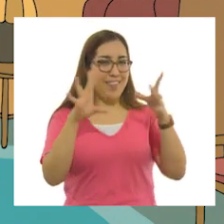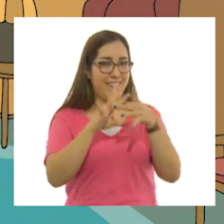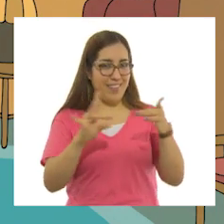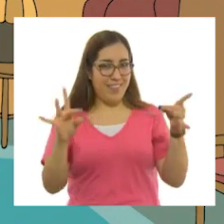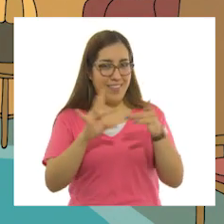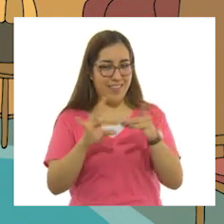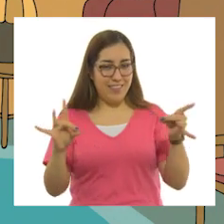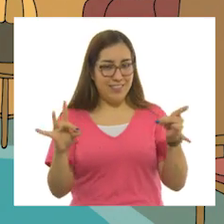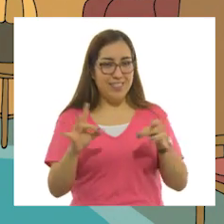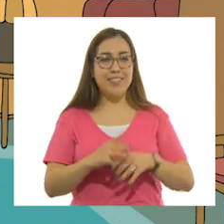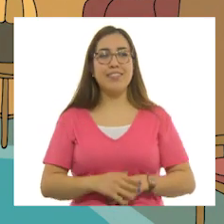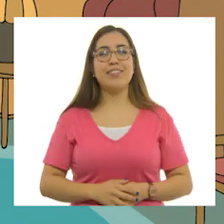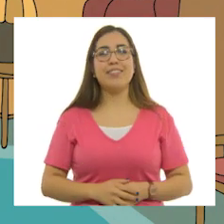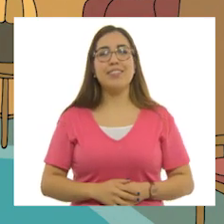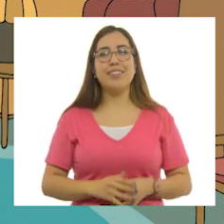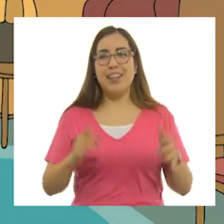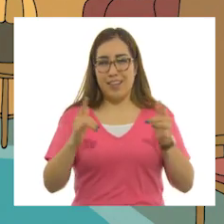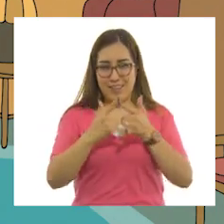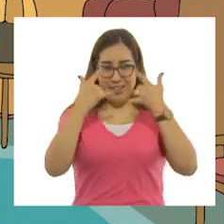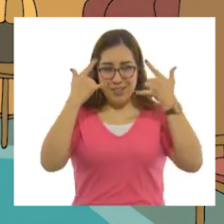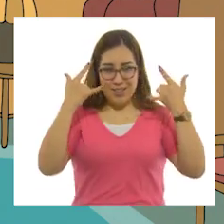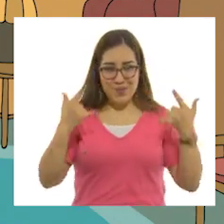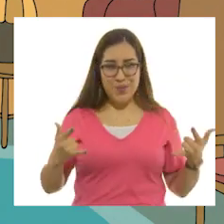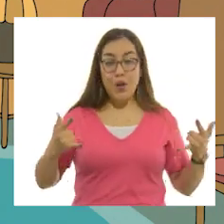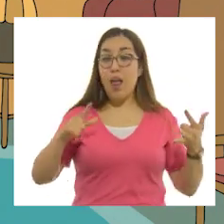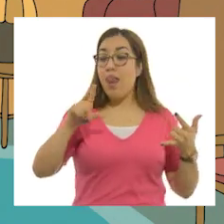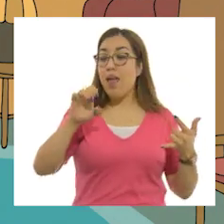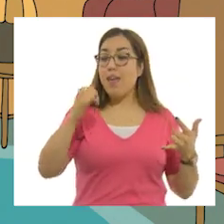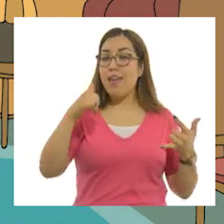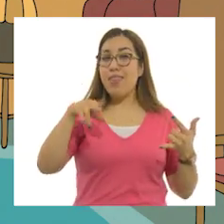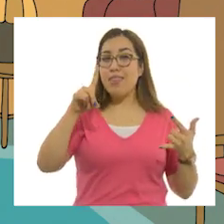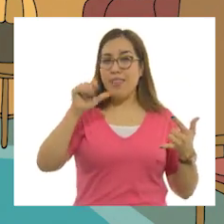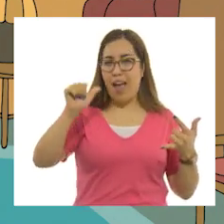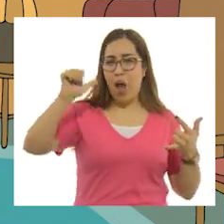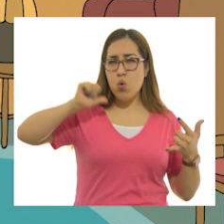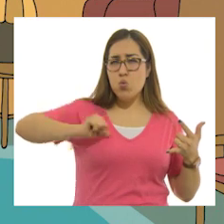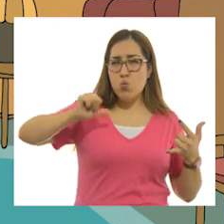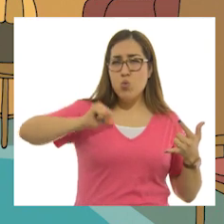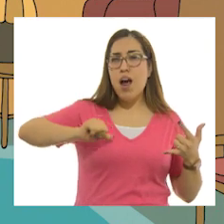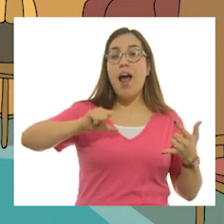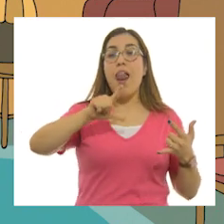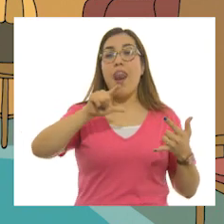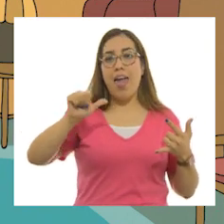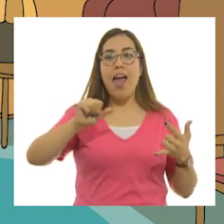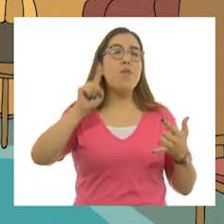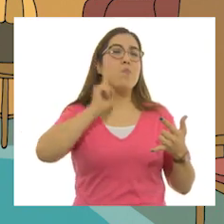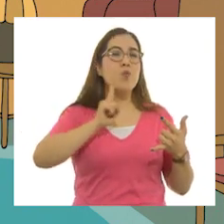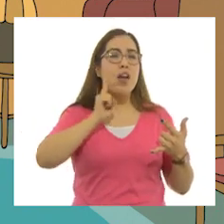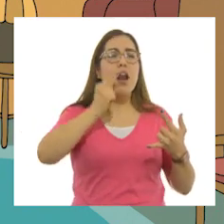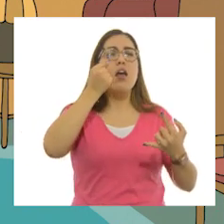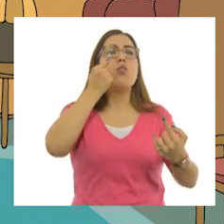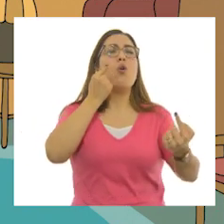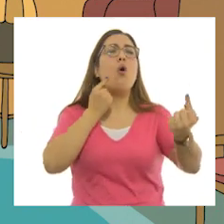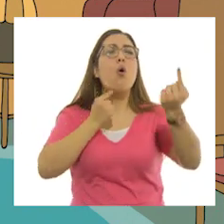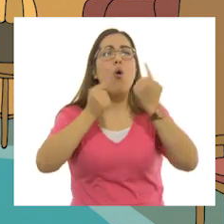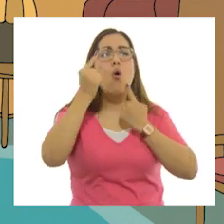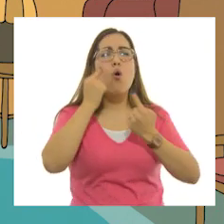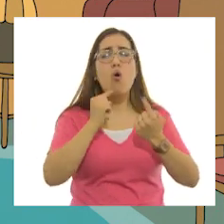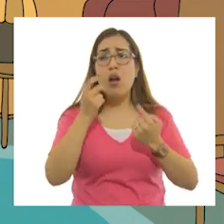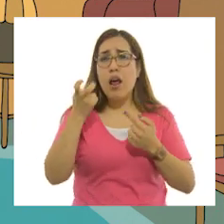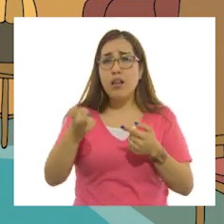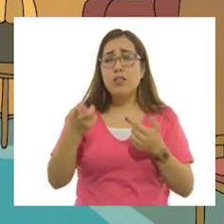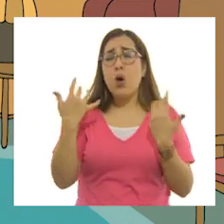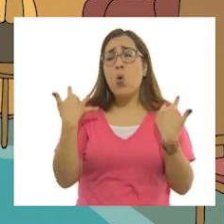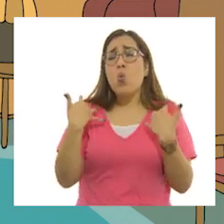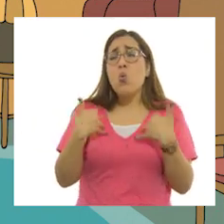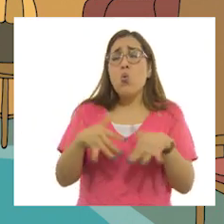famosísima leyenda de la llorona pues es una historia de espantos es divertidísima